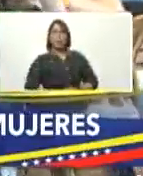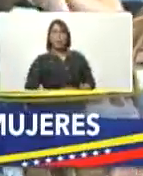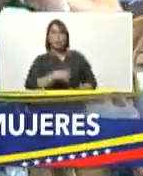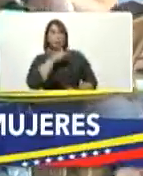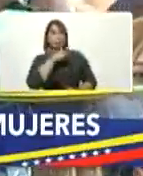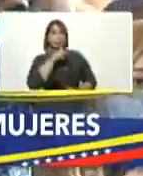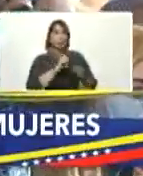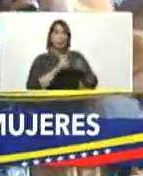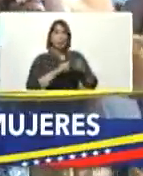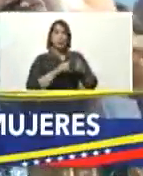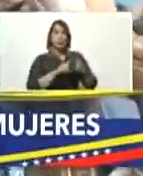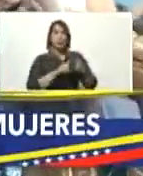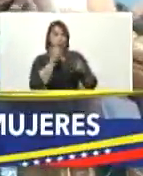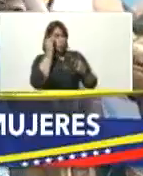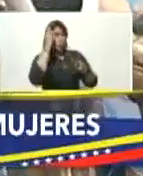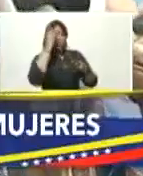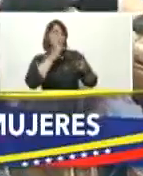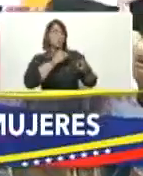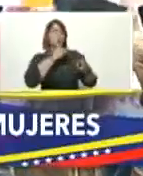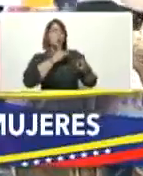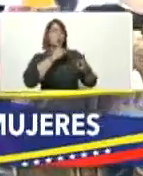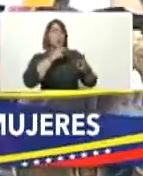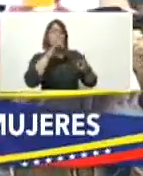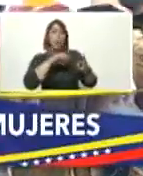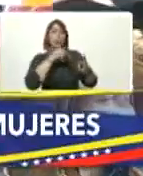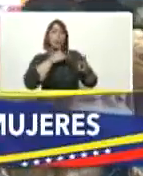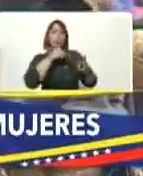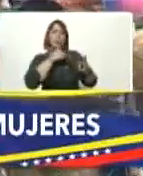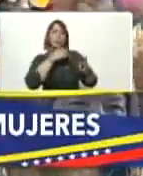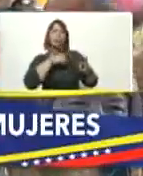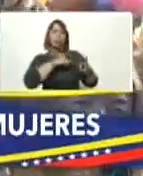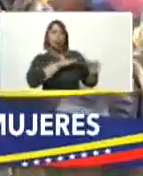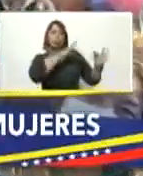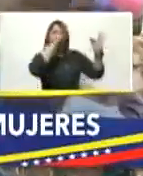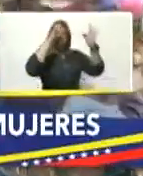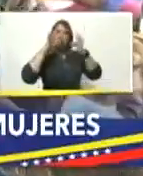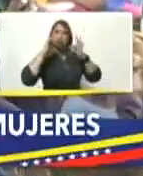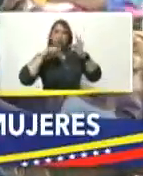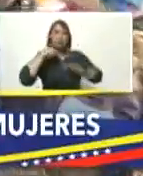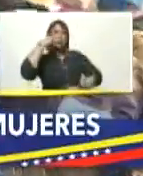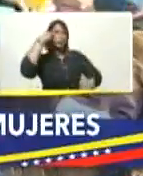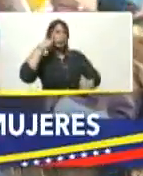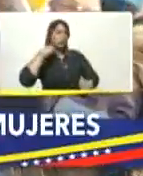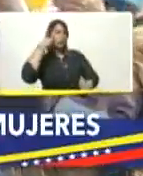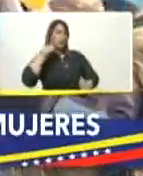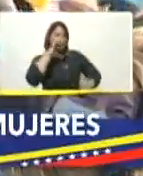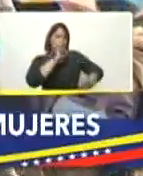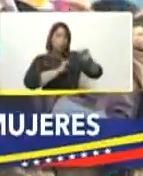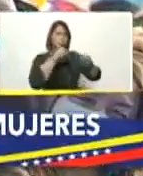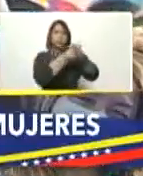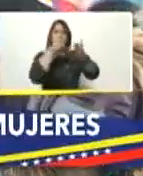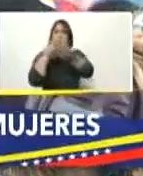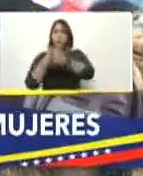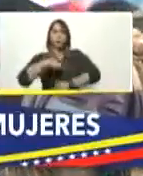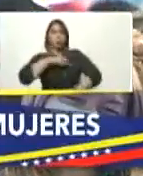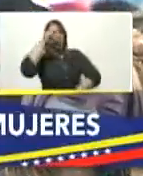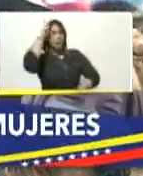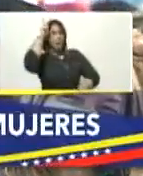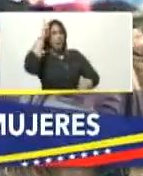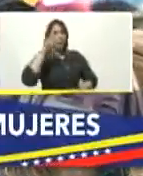Resistir, esa capacidad de resiliencia, de resistencia, la heredamos de nuestras... negras, de la cimarrona, las heredamos de nuestras